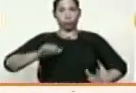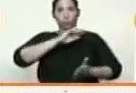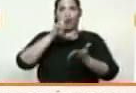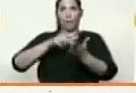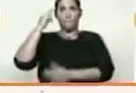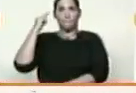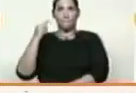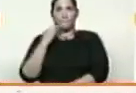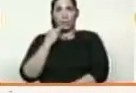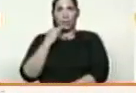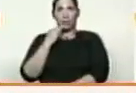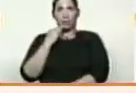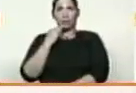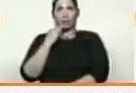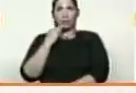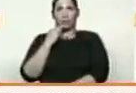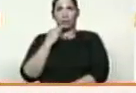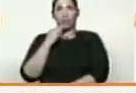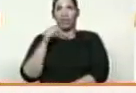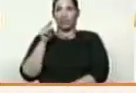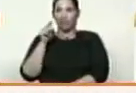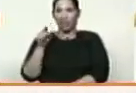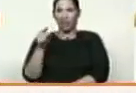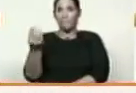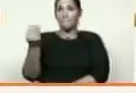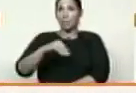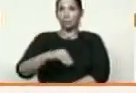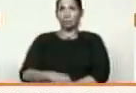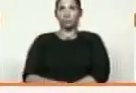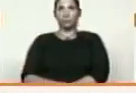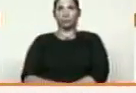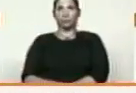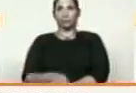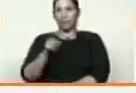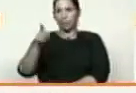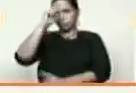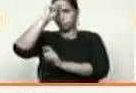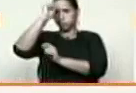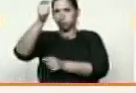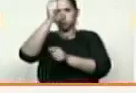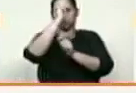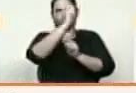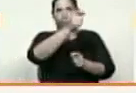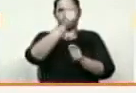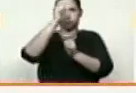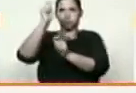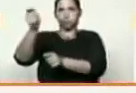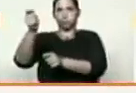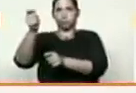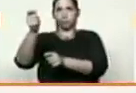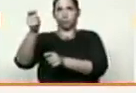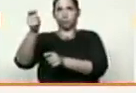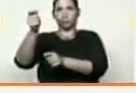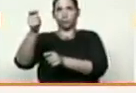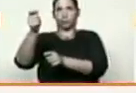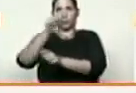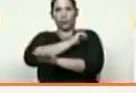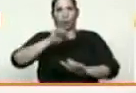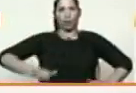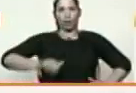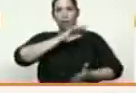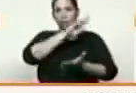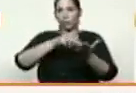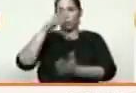que fija su contingente, más aún, es el que asigna los cargos de la Fuerza